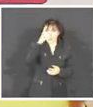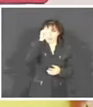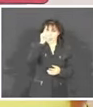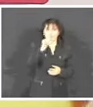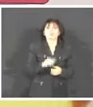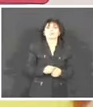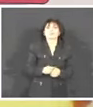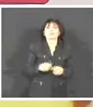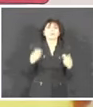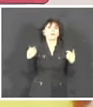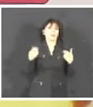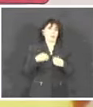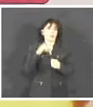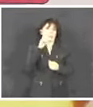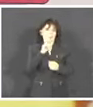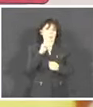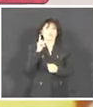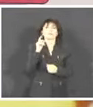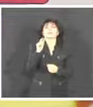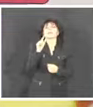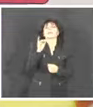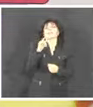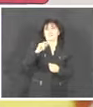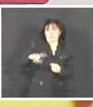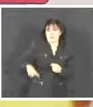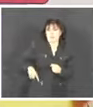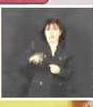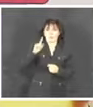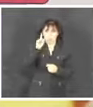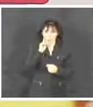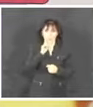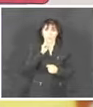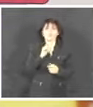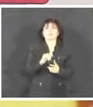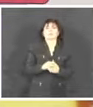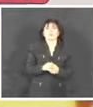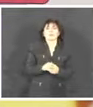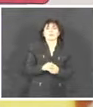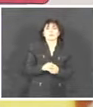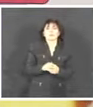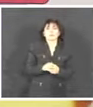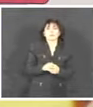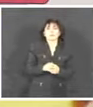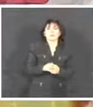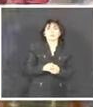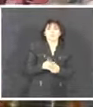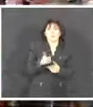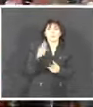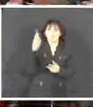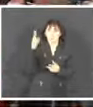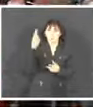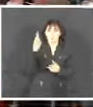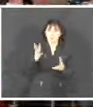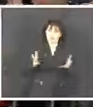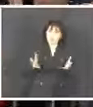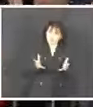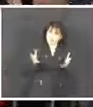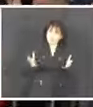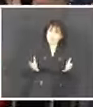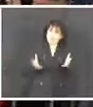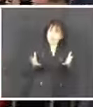maestra Delfina, con la gobernadora del Estado de México, para impulsar las universidades en todo el Estado